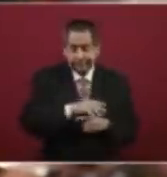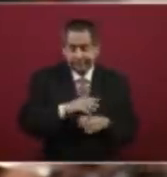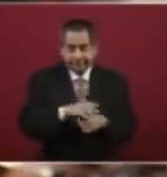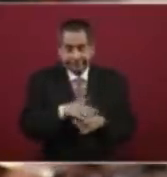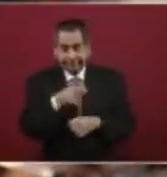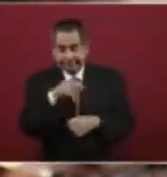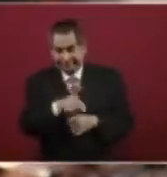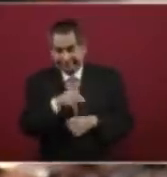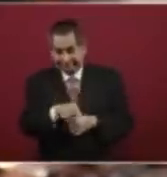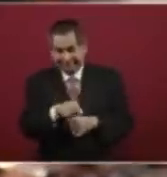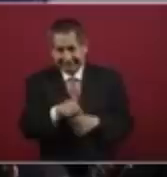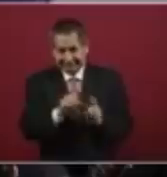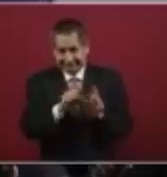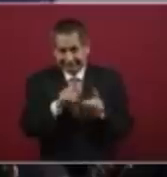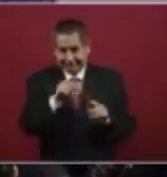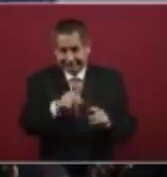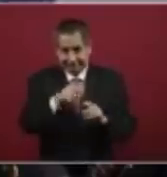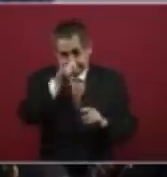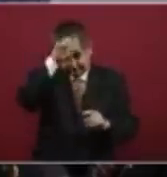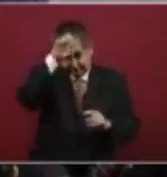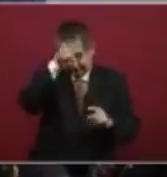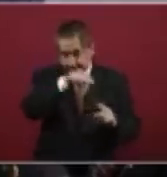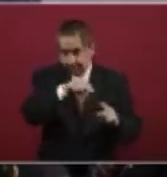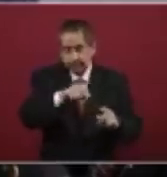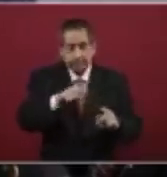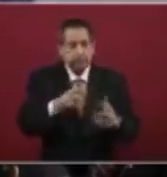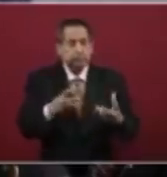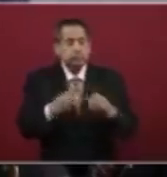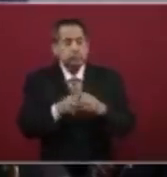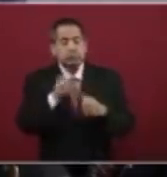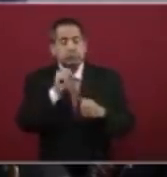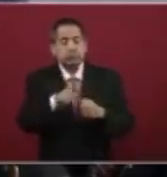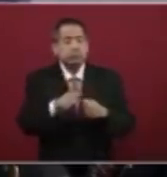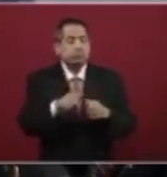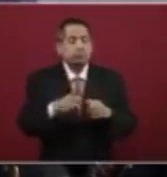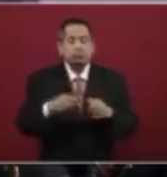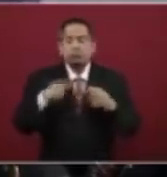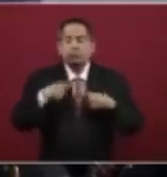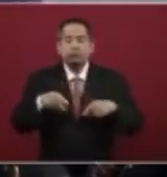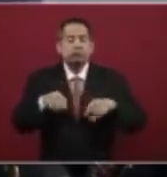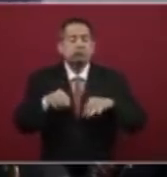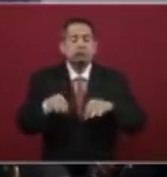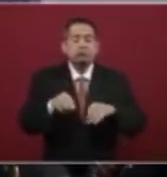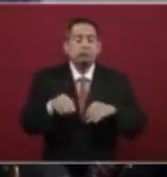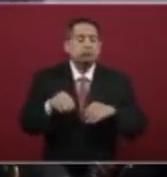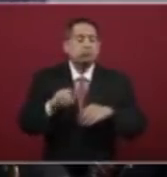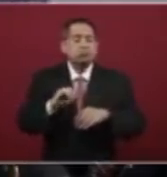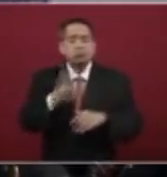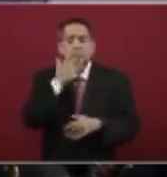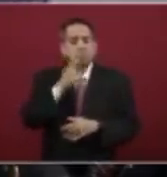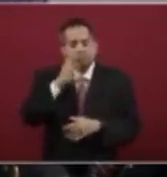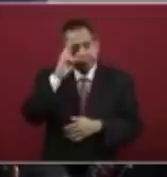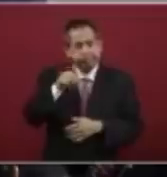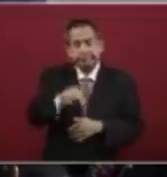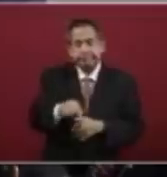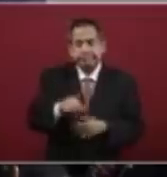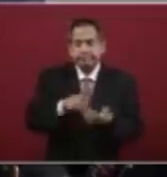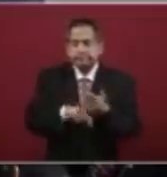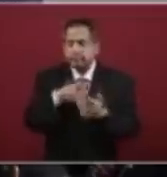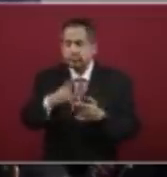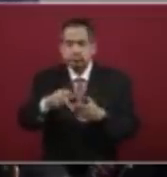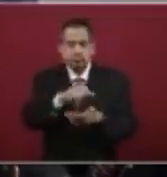las concesiones junto con los mismos organismos públicos que no respetan sus